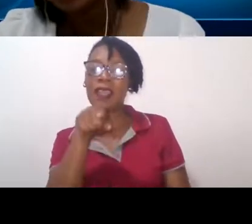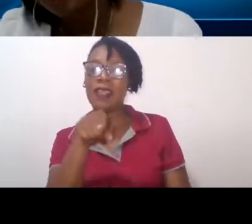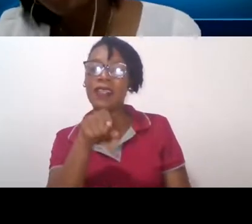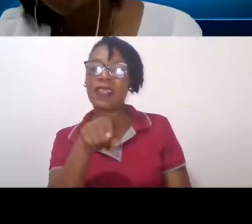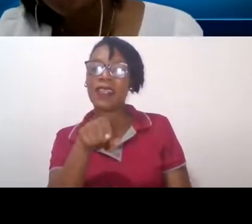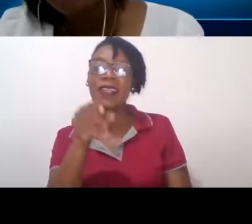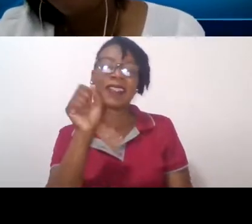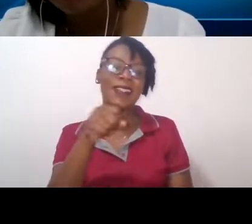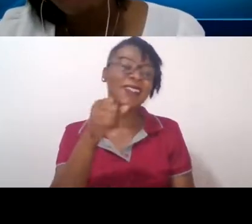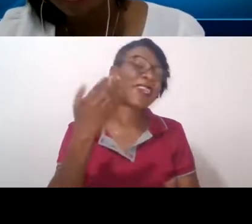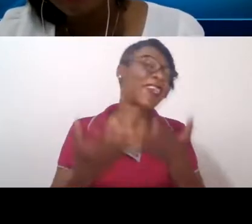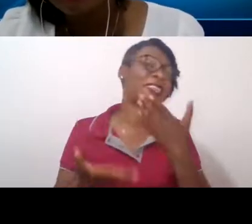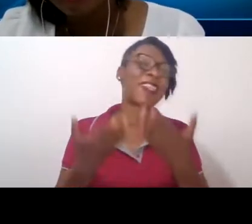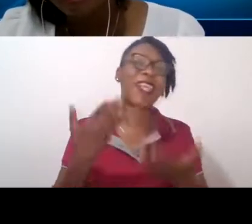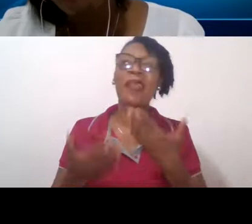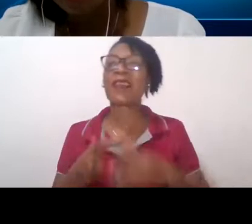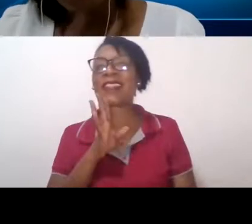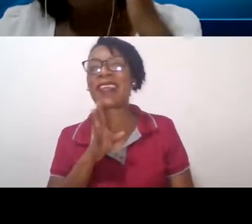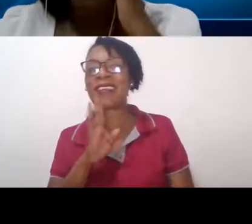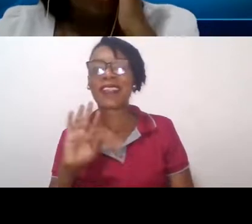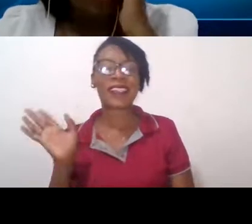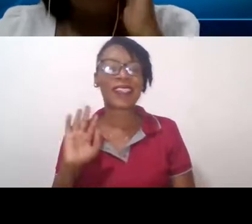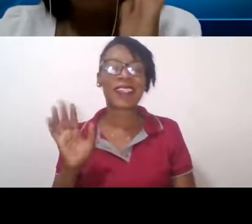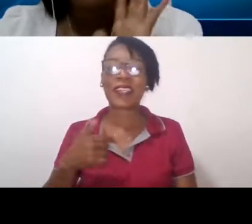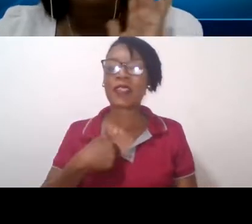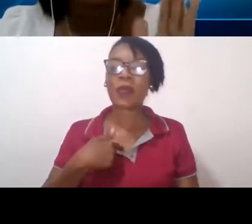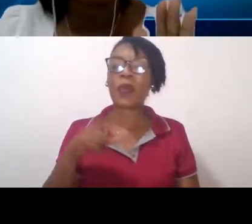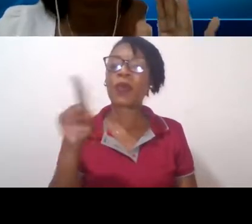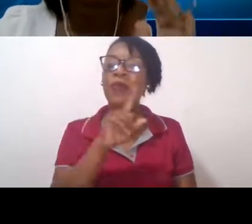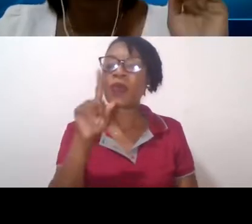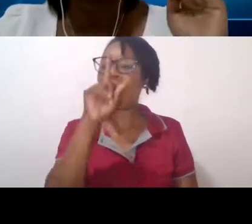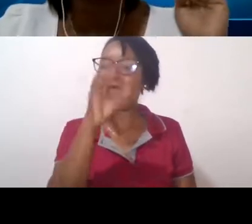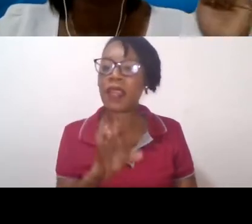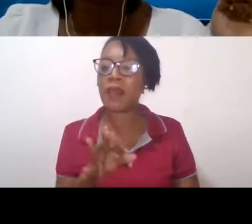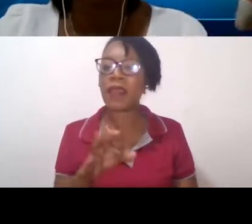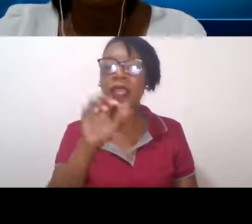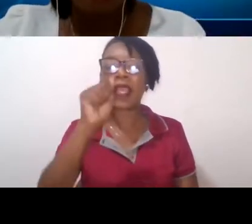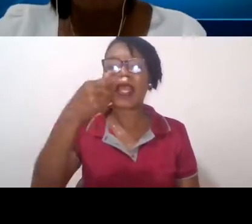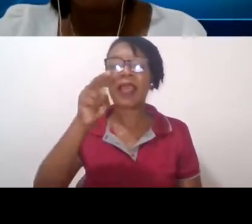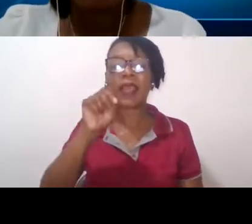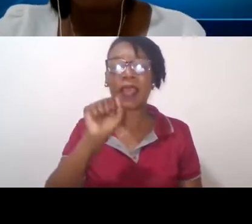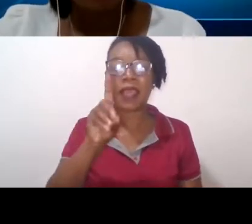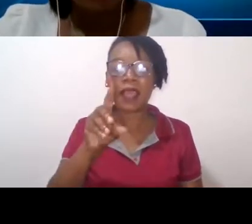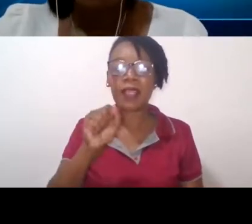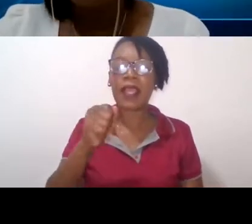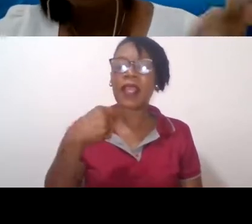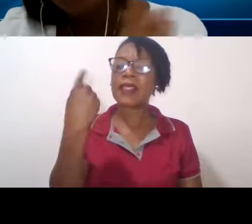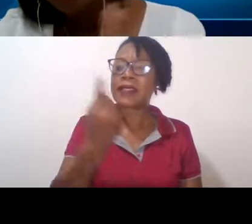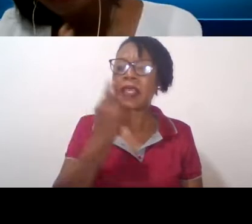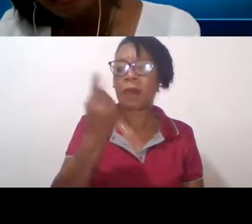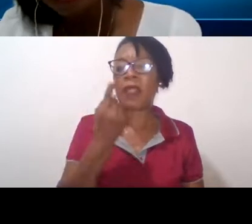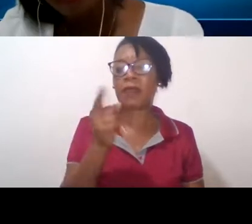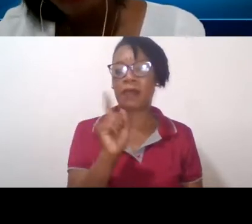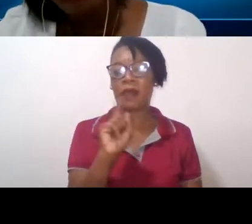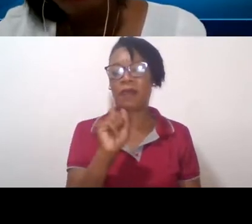con muchas personas cuando hablan de TEA. Yo no creo que la agenda es algo permanente. Yo creo